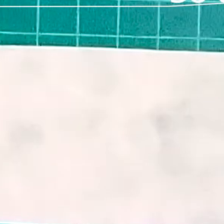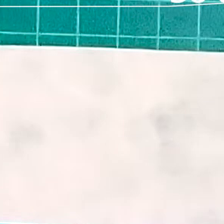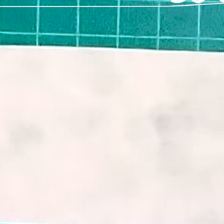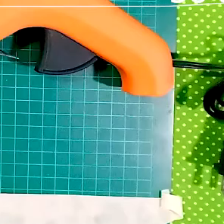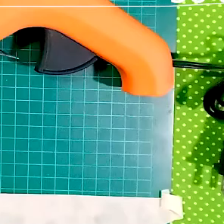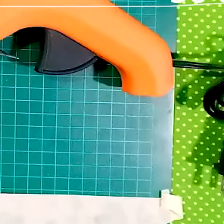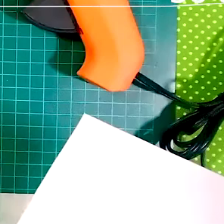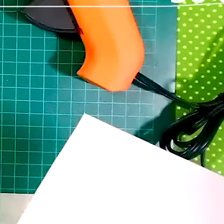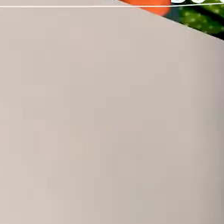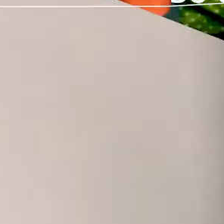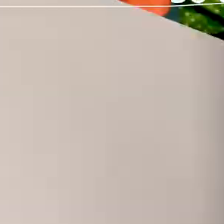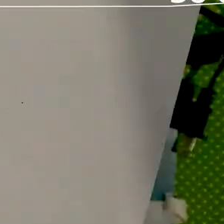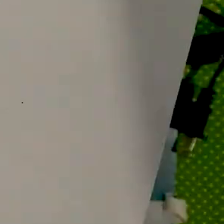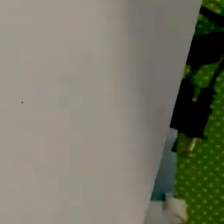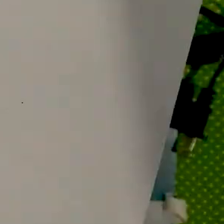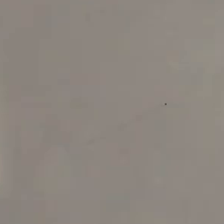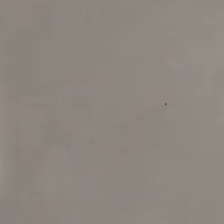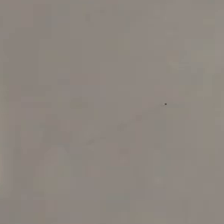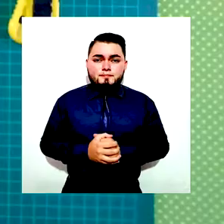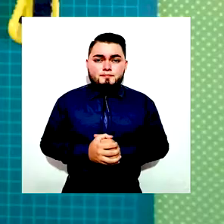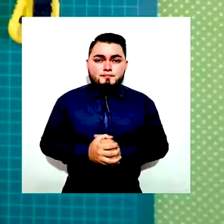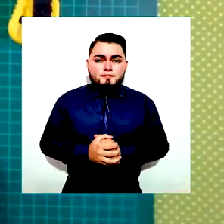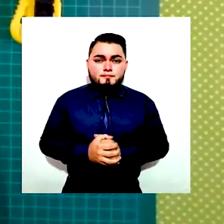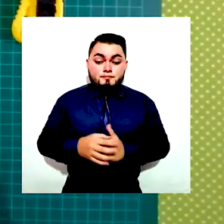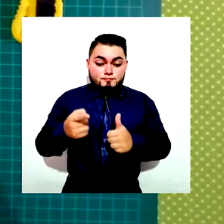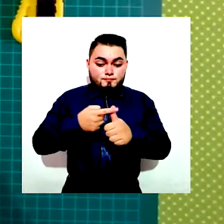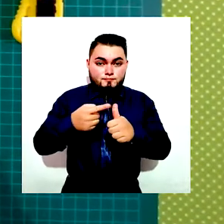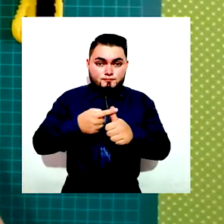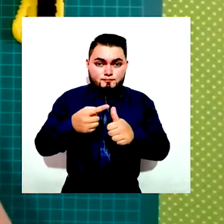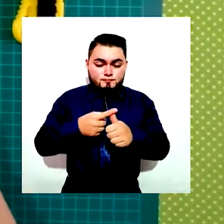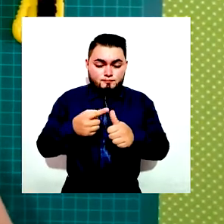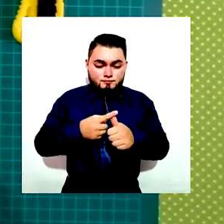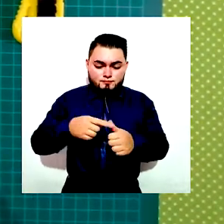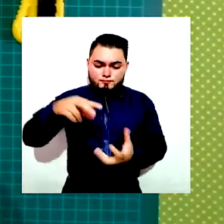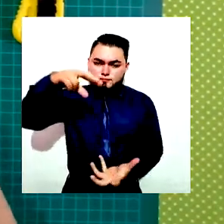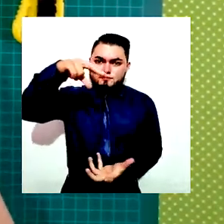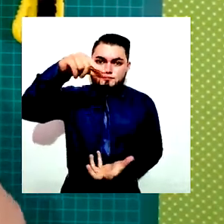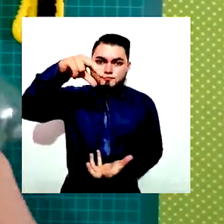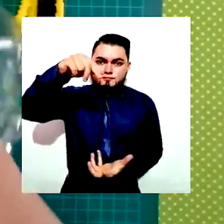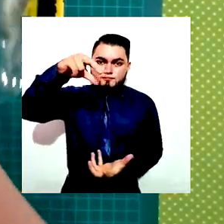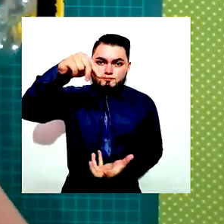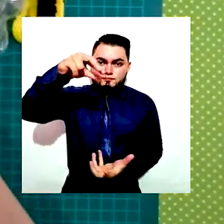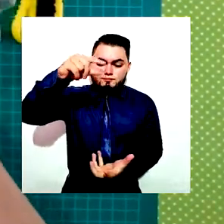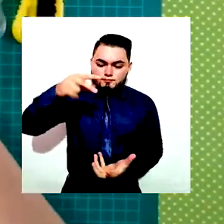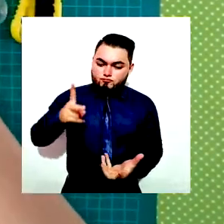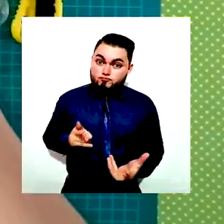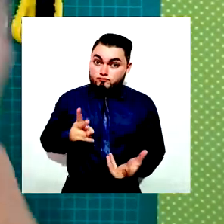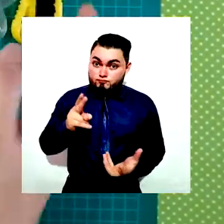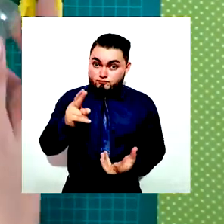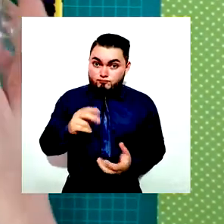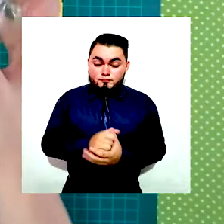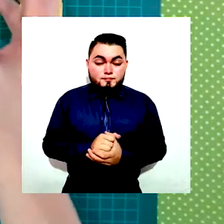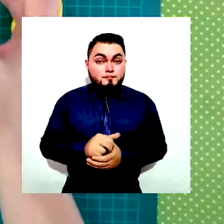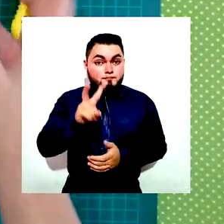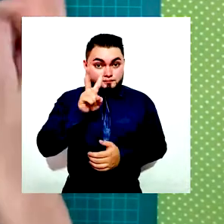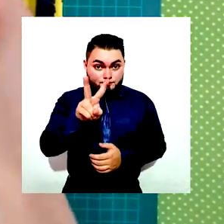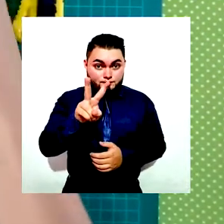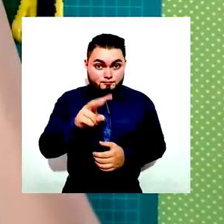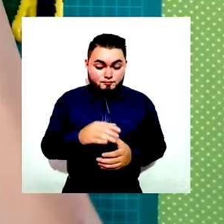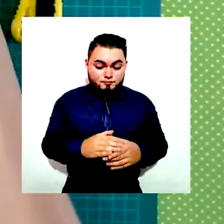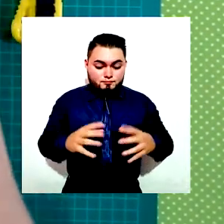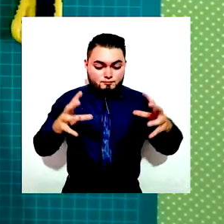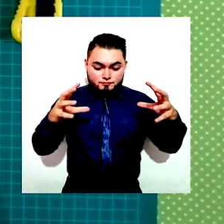masking tape, papel bond. Primero cortaremos la botella para obtener nuestra lámina plástica. Haremos dos